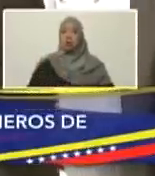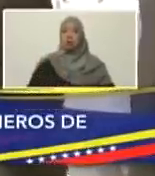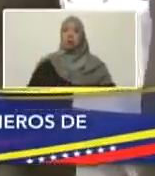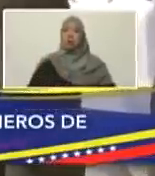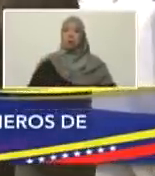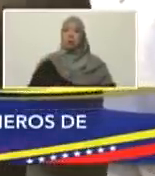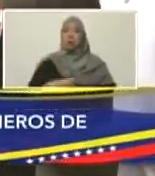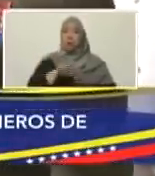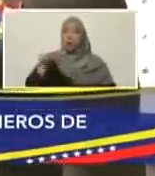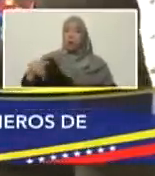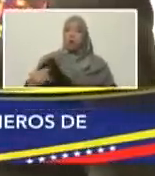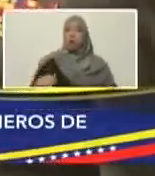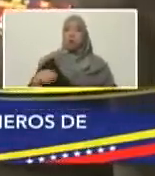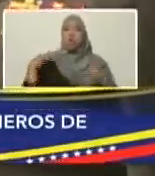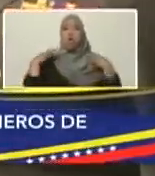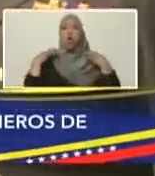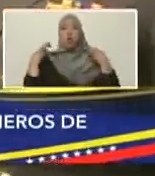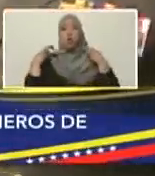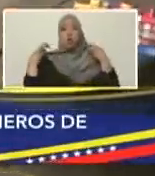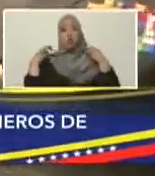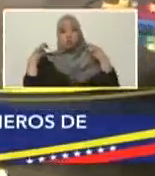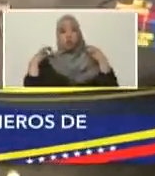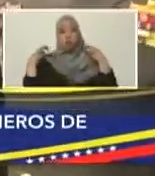ustedes han llevado esos uniformes